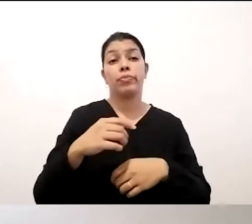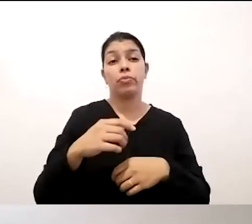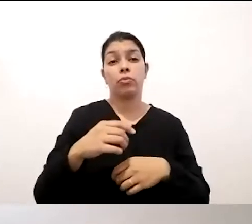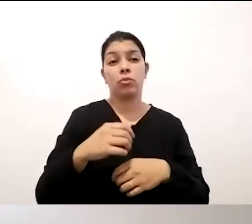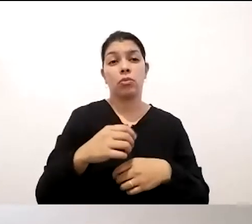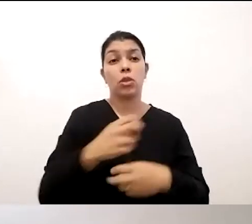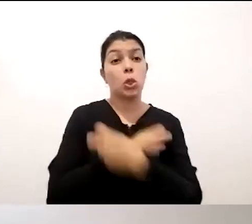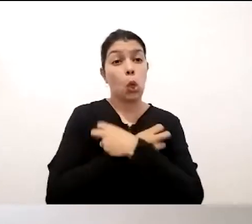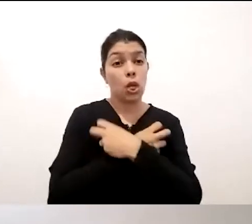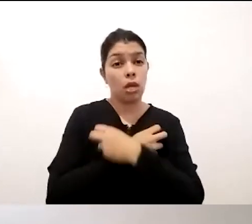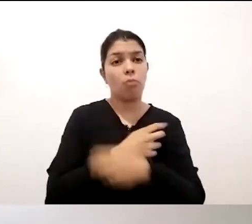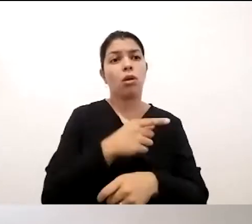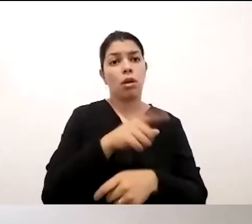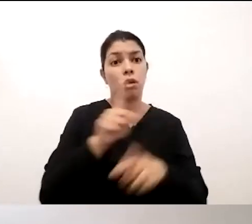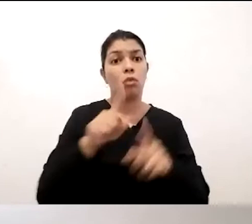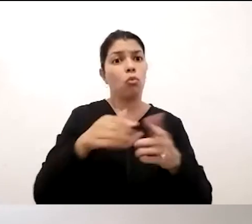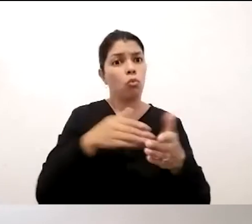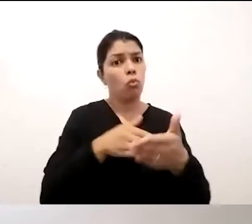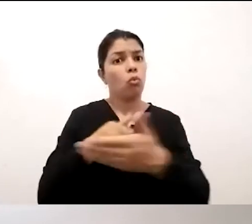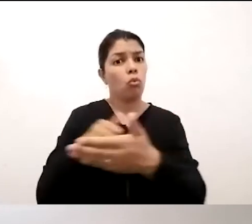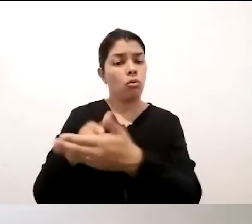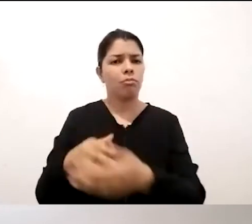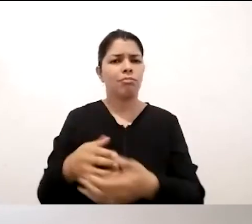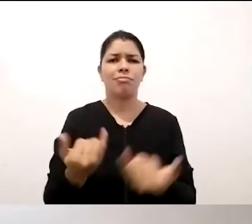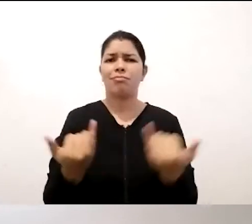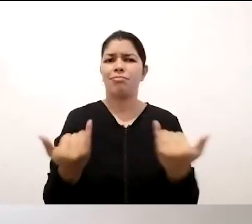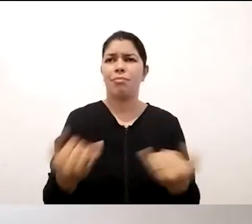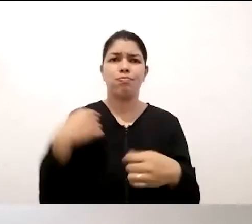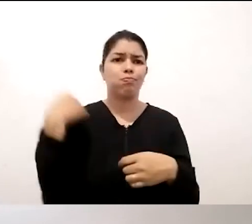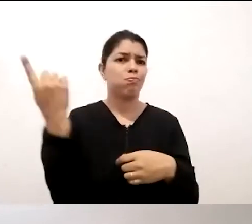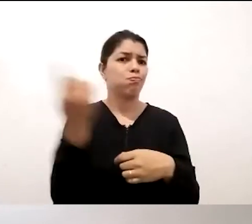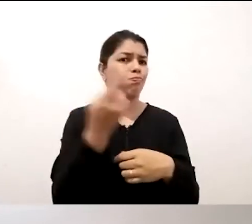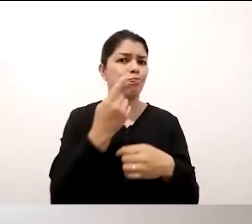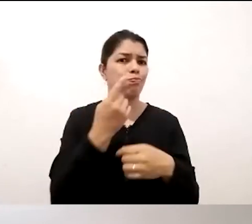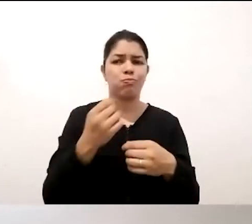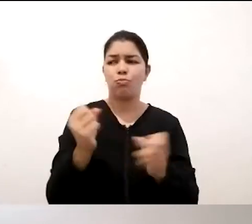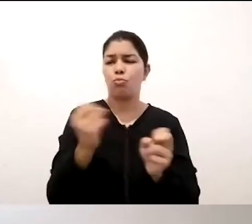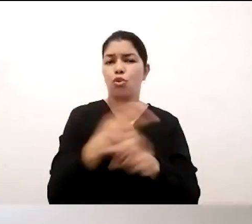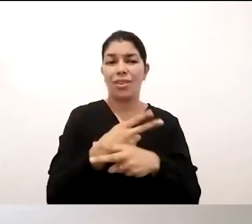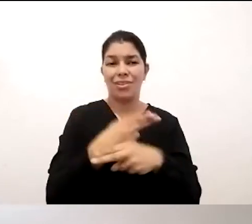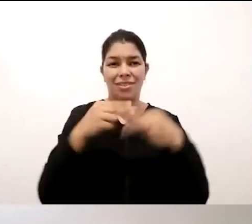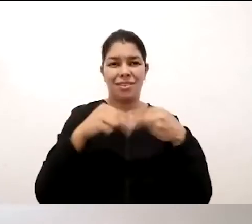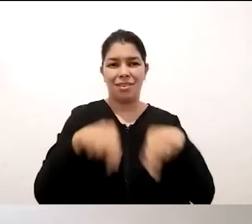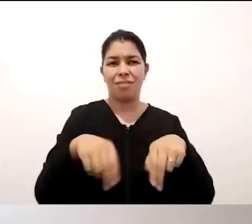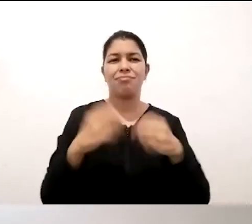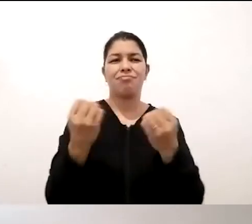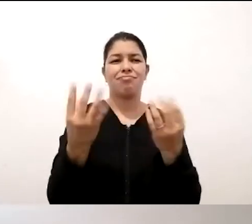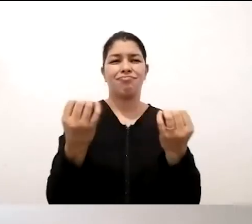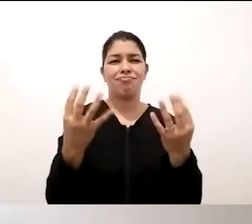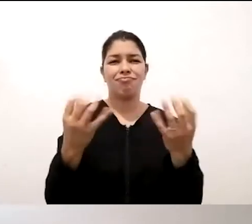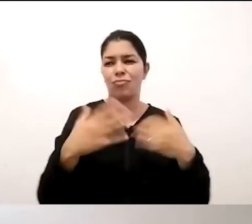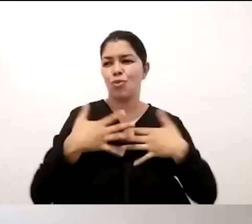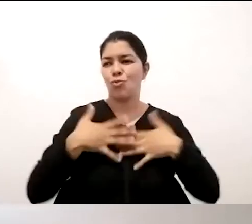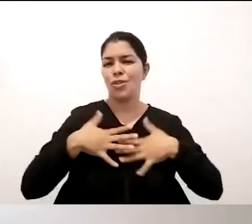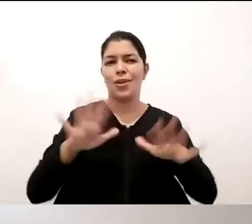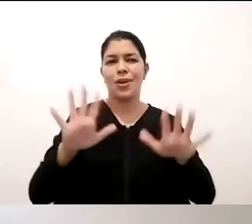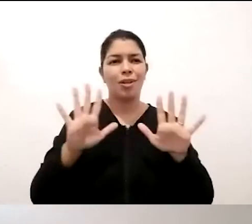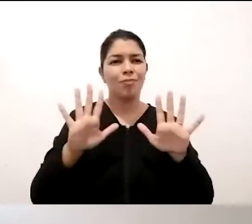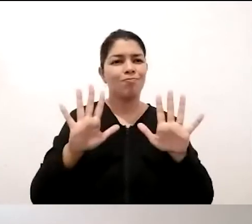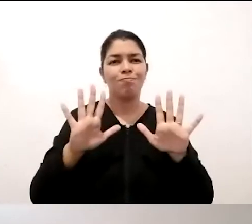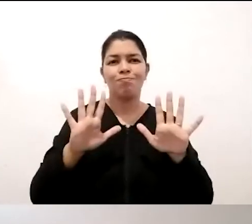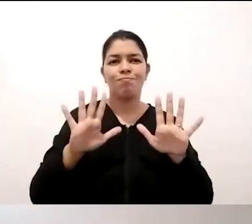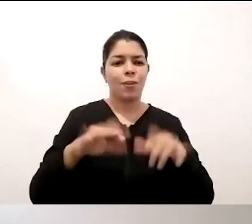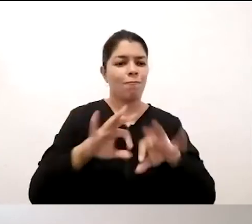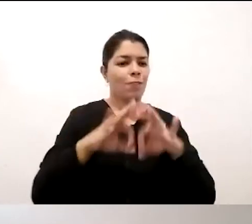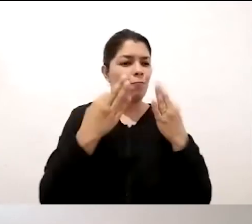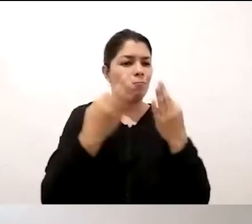algo que está muy presente en todas las áreas de la vida de una persona, en todos los contextos y me atrevería a decir que en todos los países.